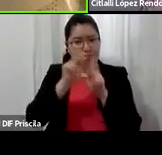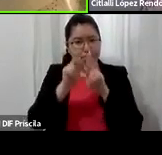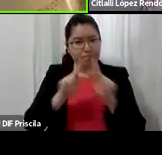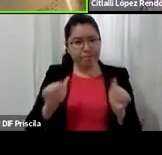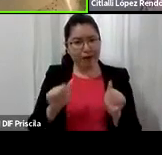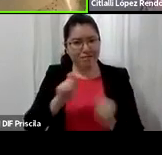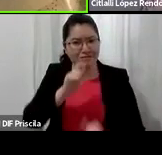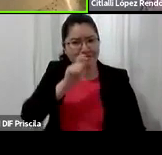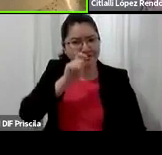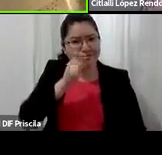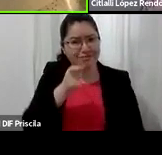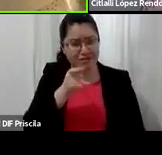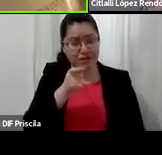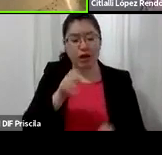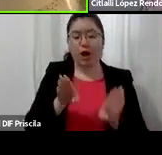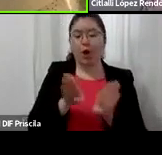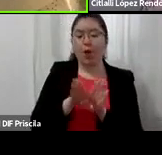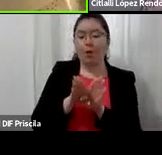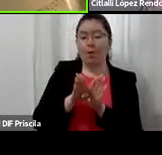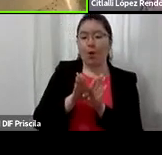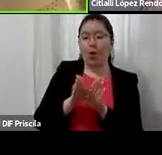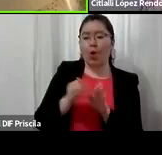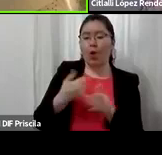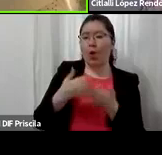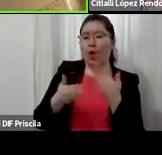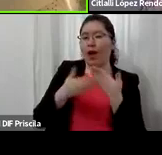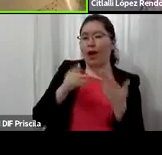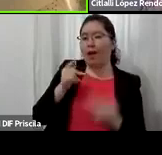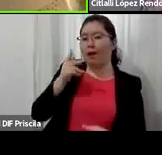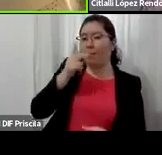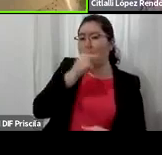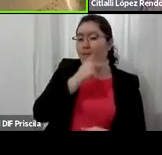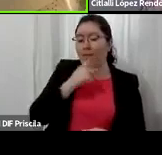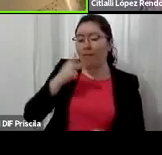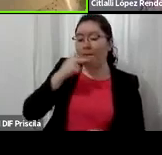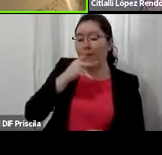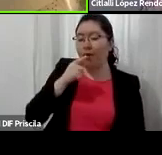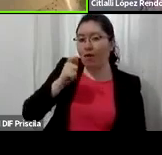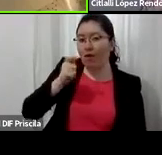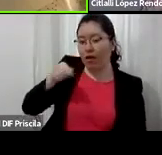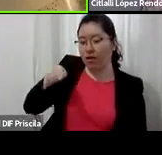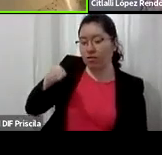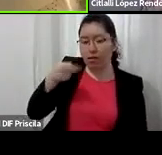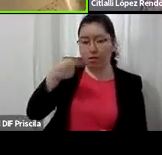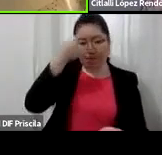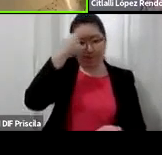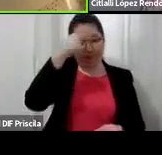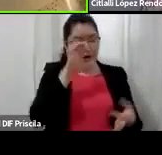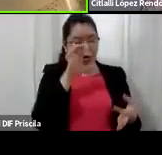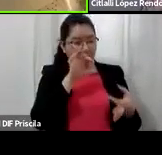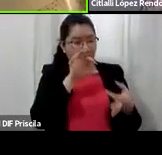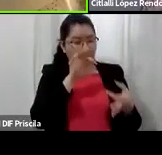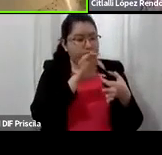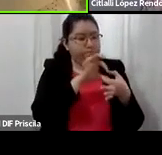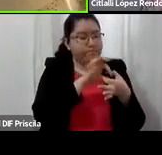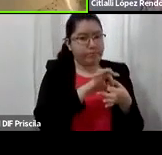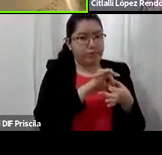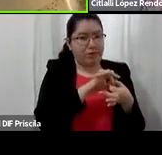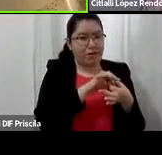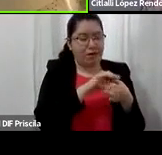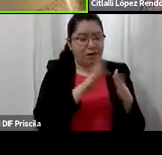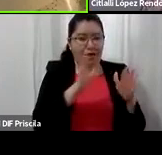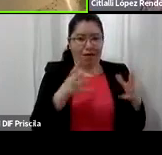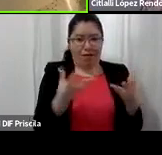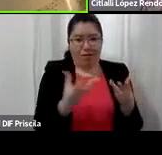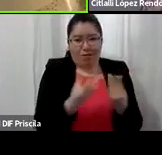prácticas pedagógicas encaminadas a la generación de acuerdos. Y desde educación intermedia, creo que una